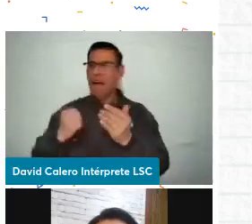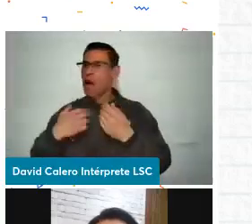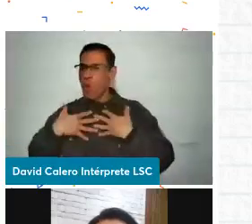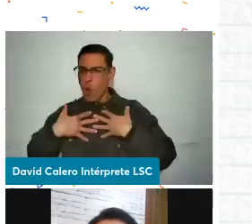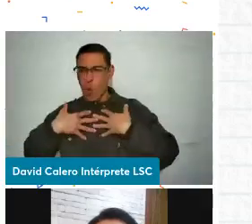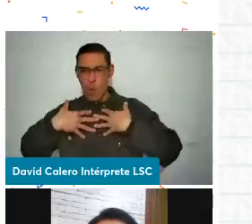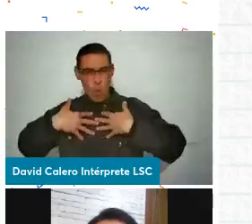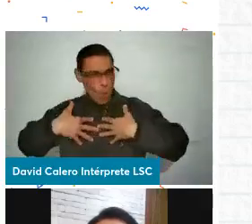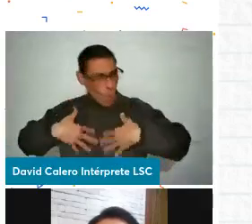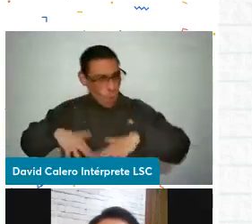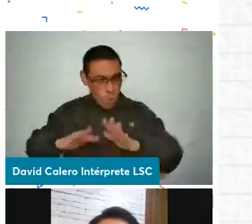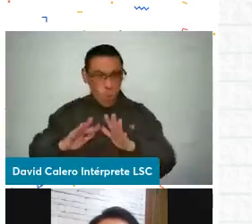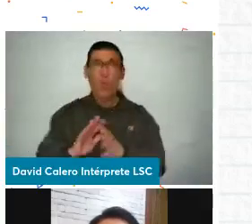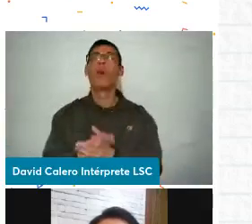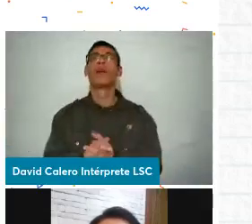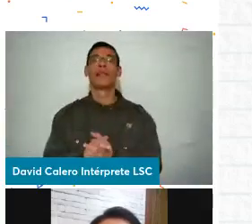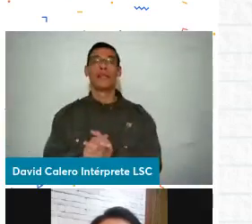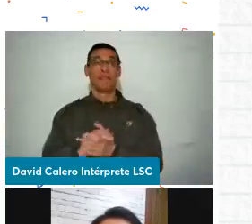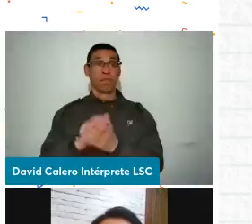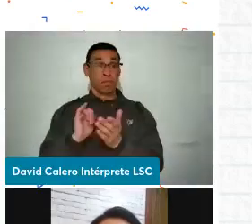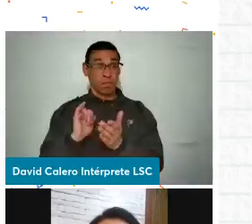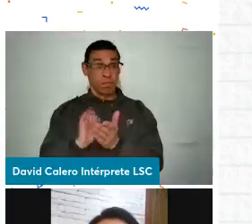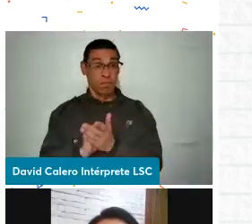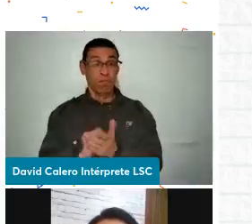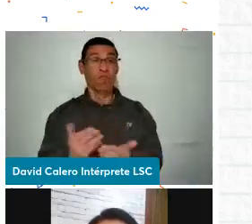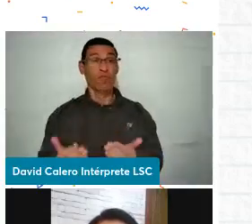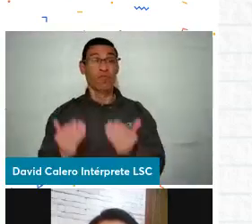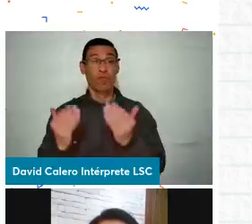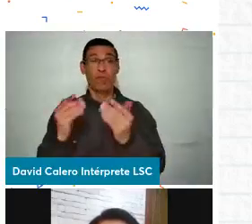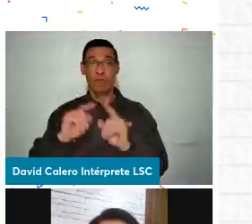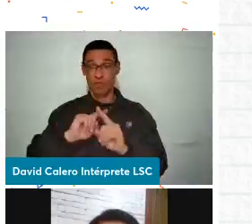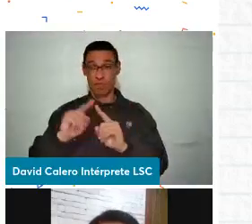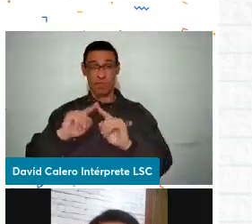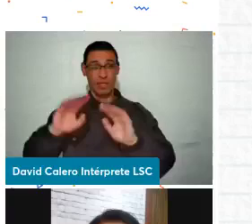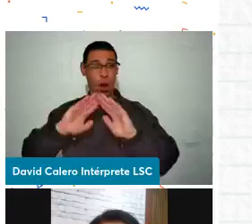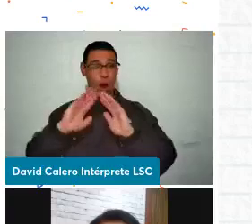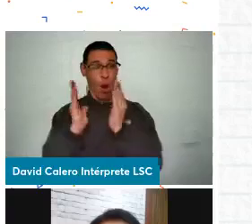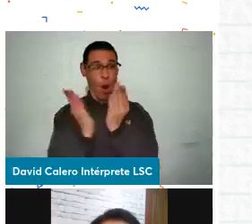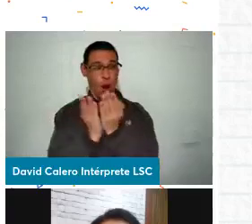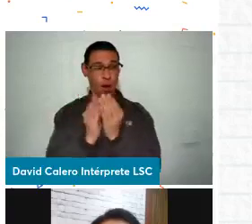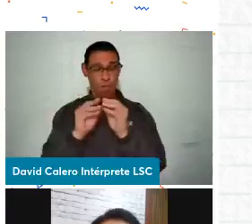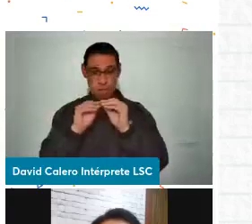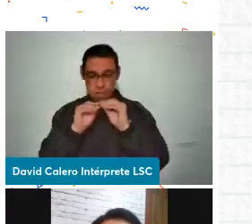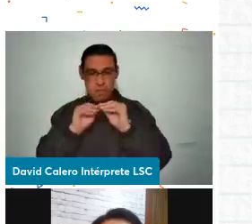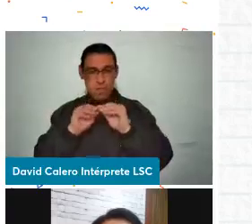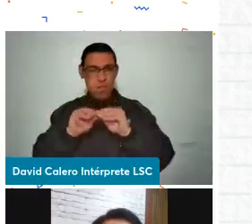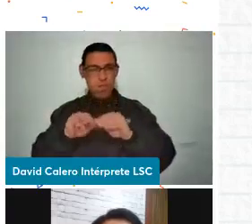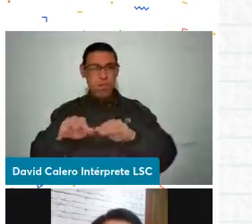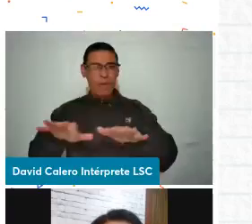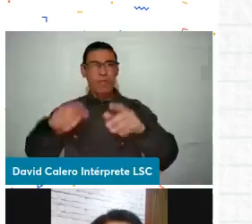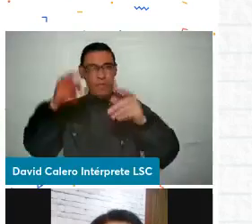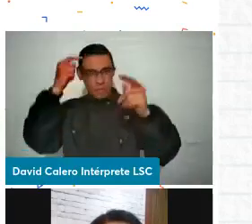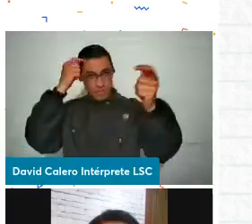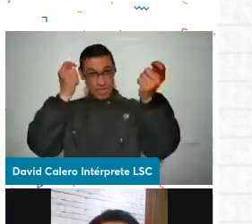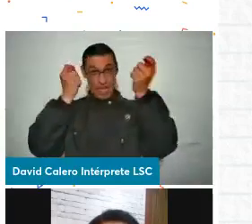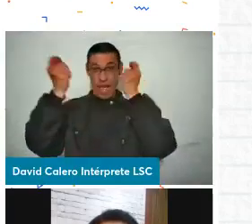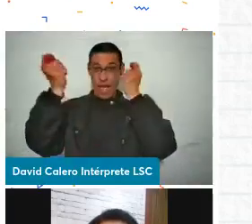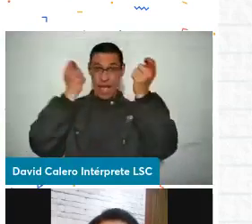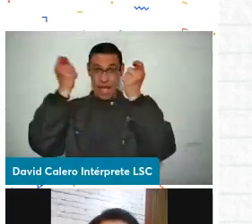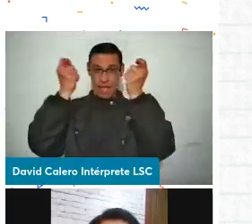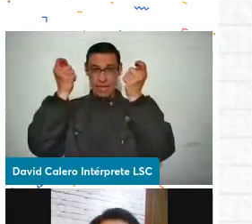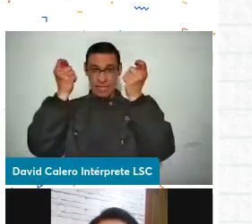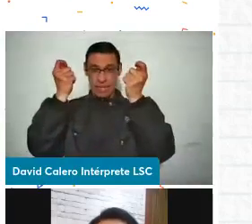y sería muy bueno que en muchas instituciones se replicara la estrategia, debemos tener en cuenta lo